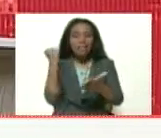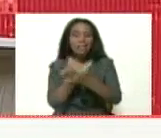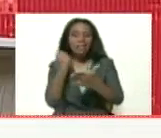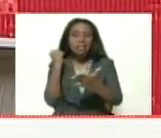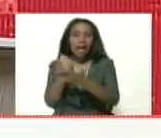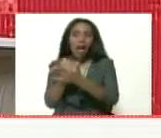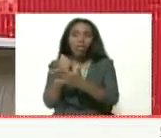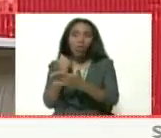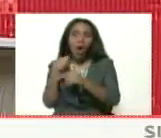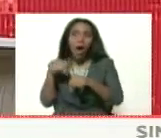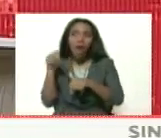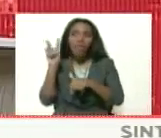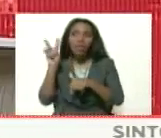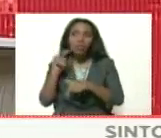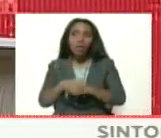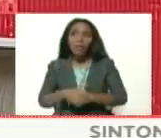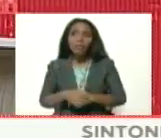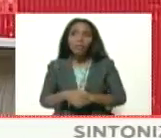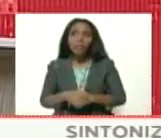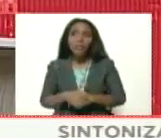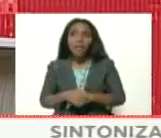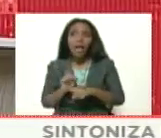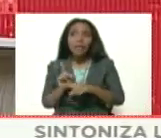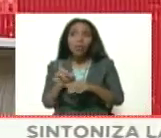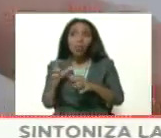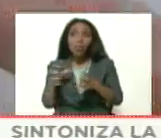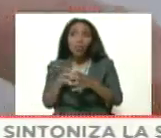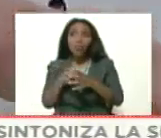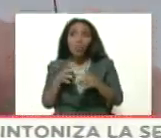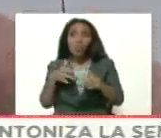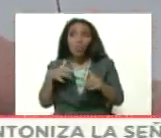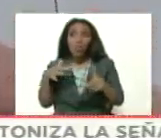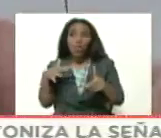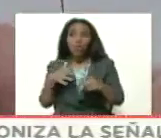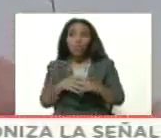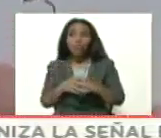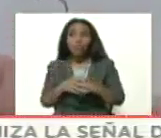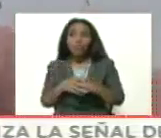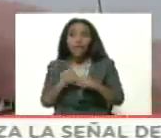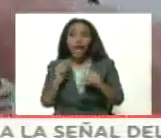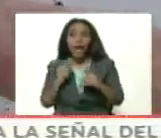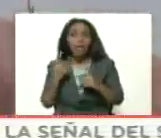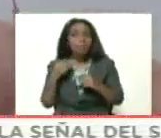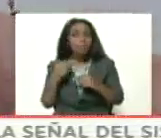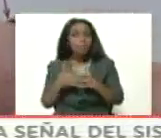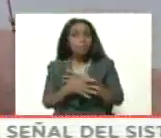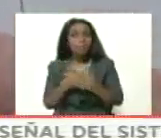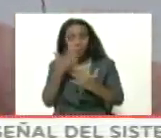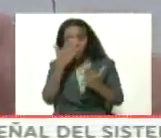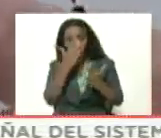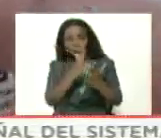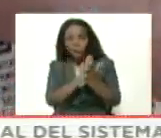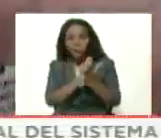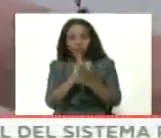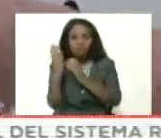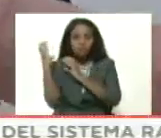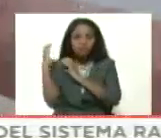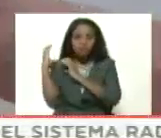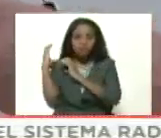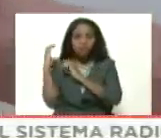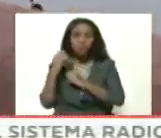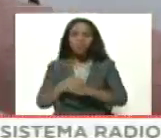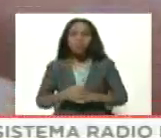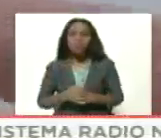en Venezuela. Este alias Pico es el que está directamente encargado